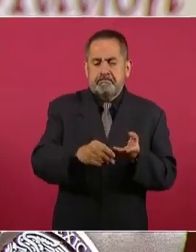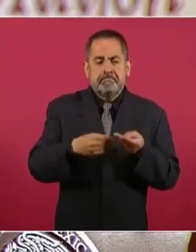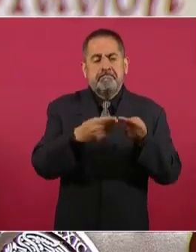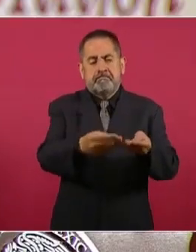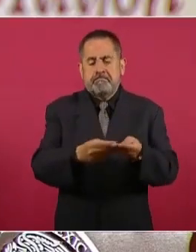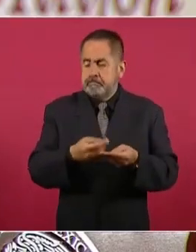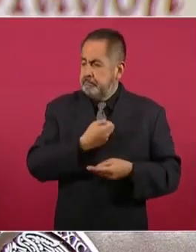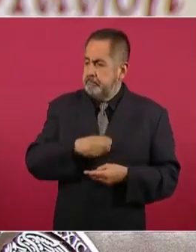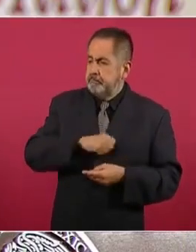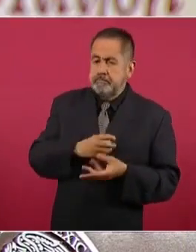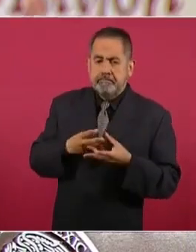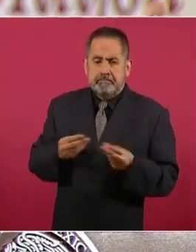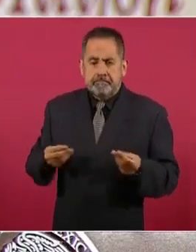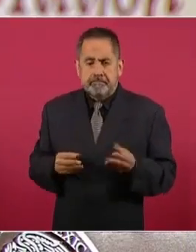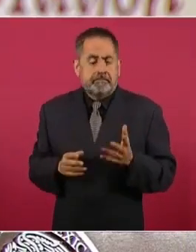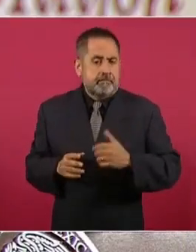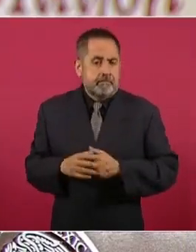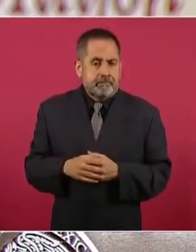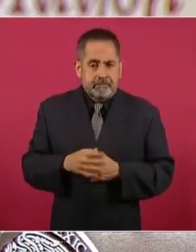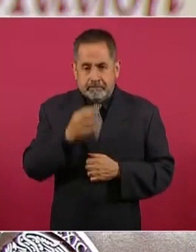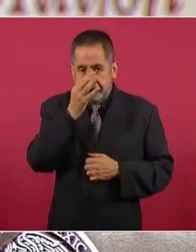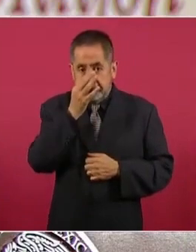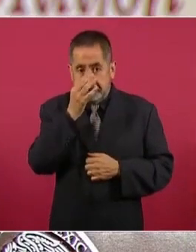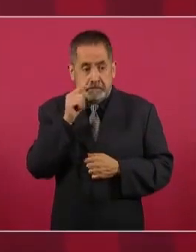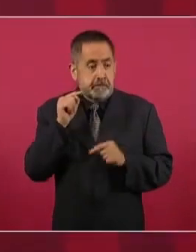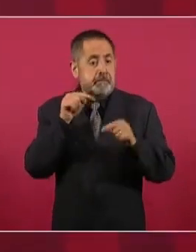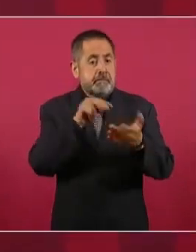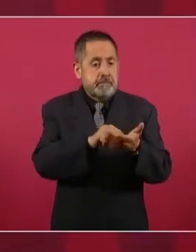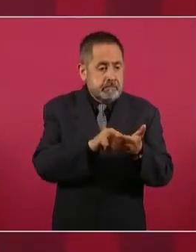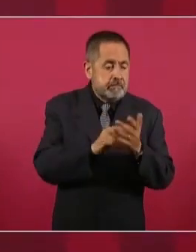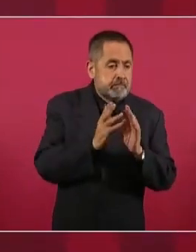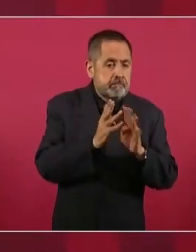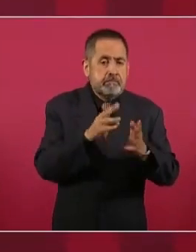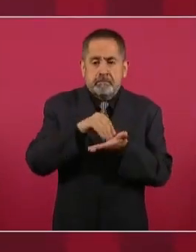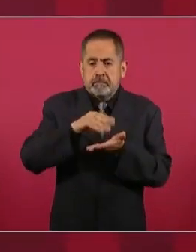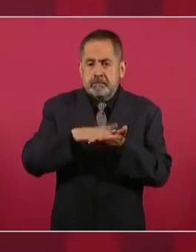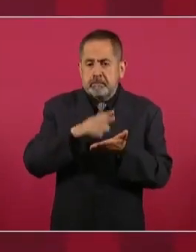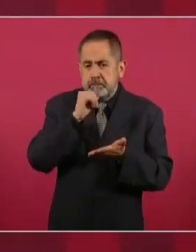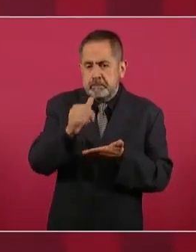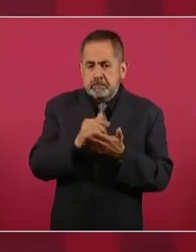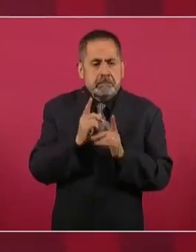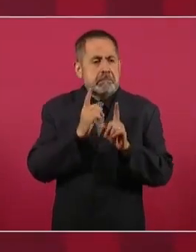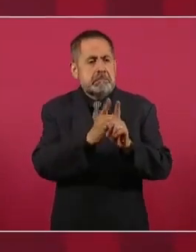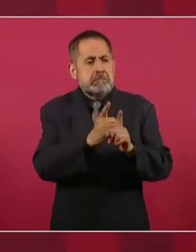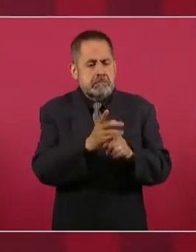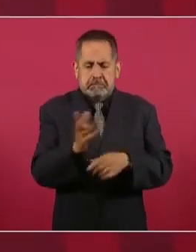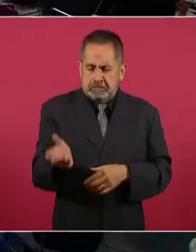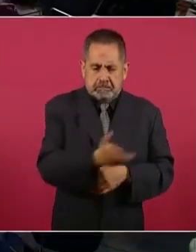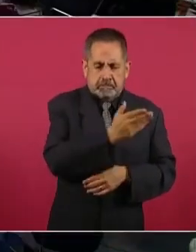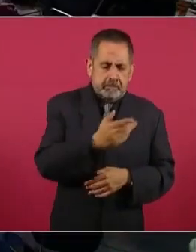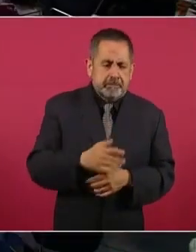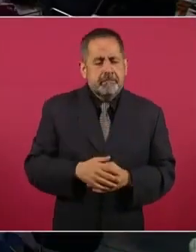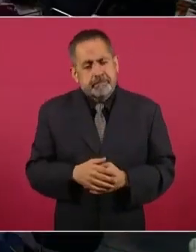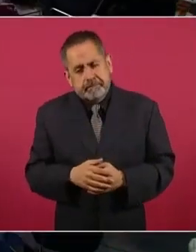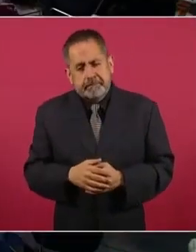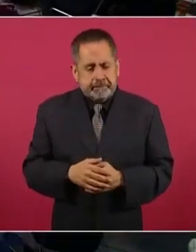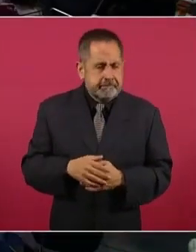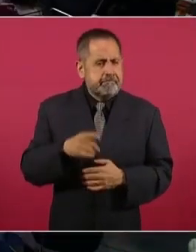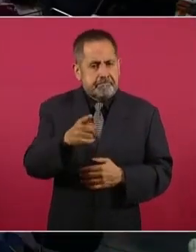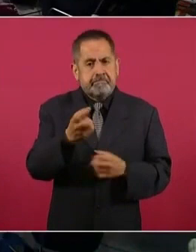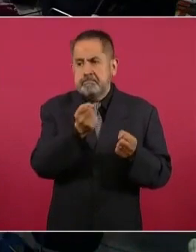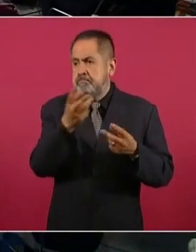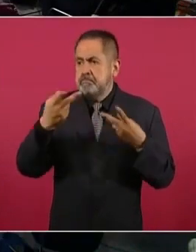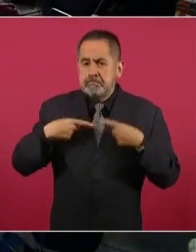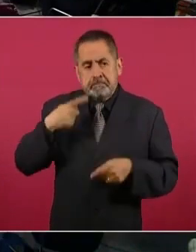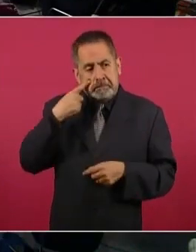salud, porque simplemente hay que pararse en el consultorio, no se necesita hacer cita y se le atiende. Entonces eso empezó a atraer a la